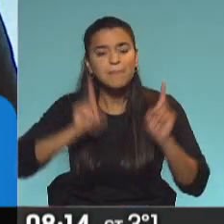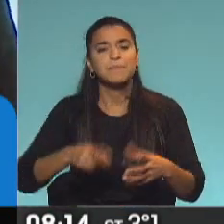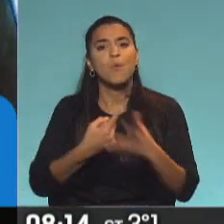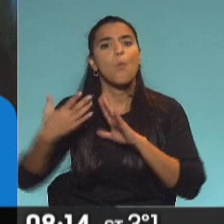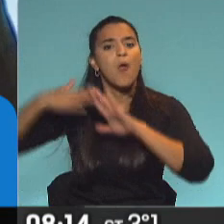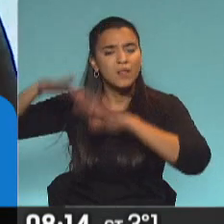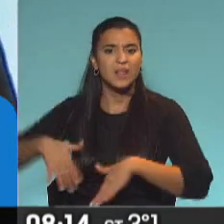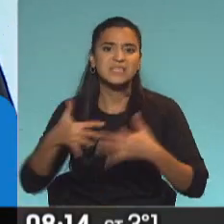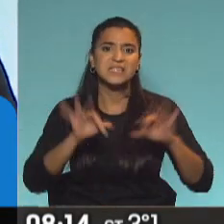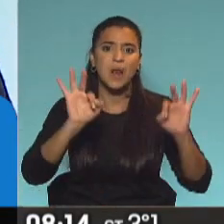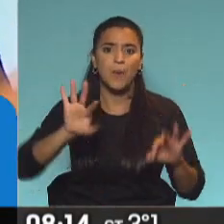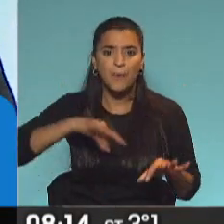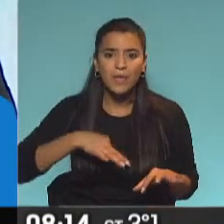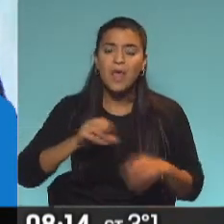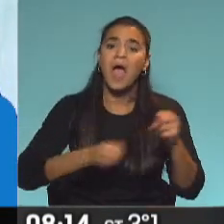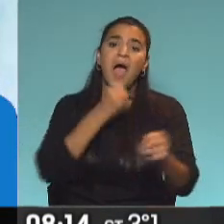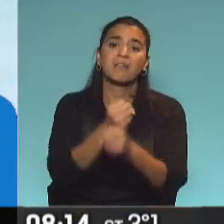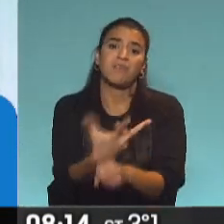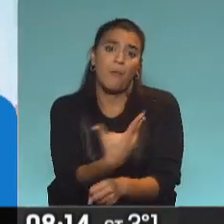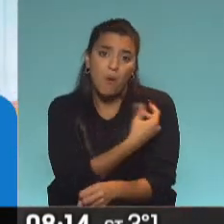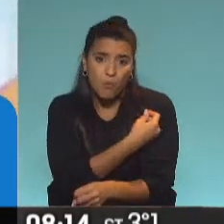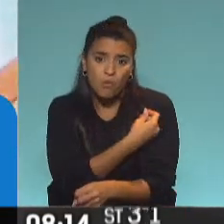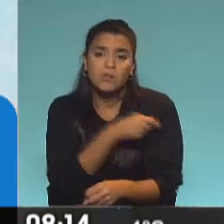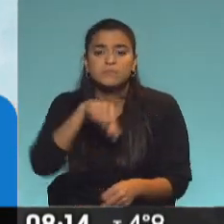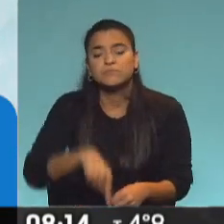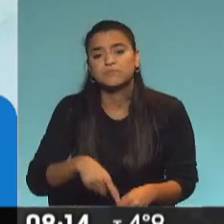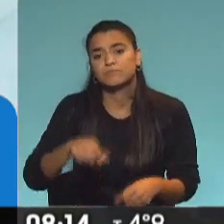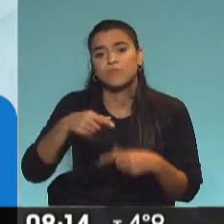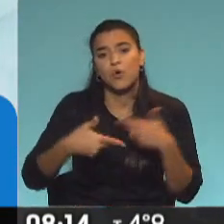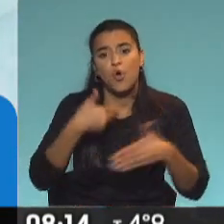cuarentena que está salvando vidas. Recordemos, hasta que esté la vacuna, esto continúa y va para largo.